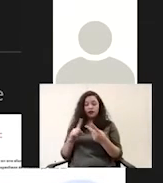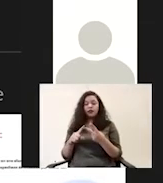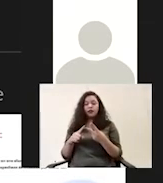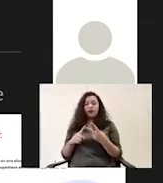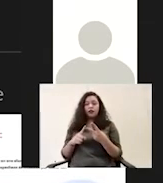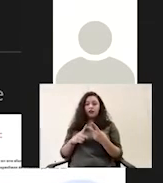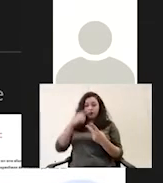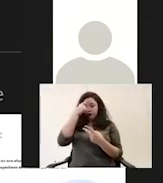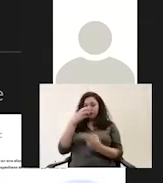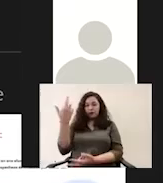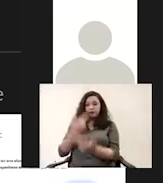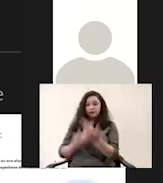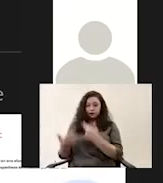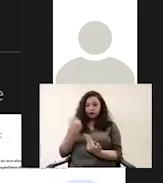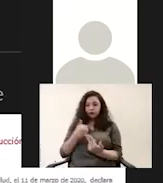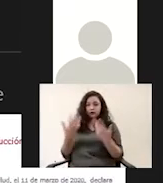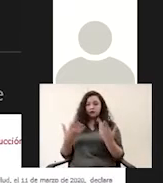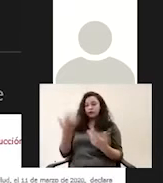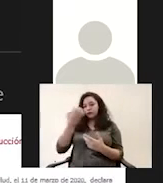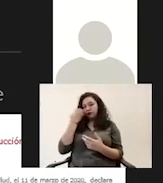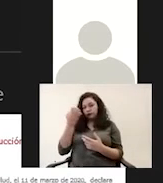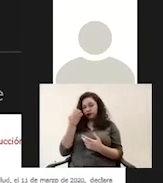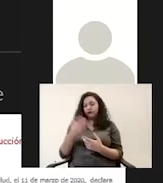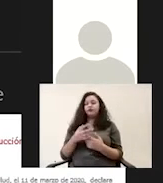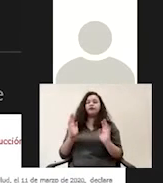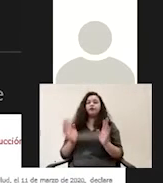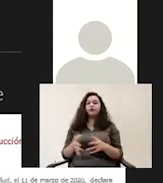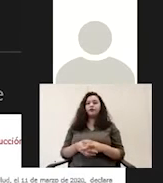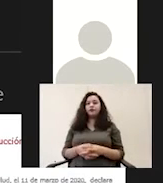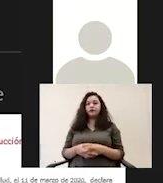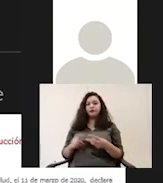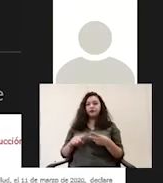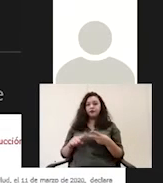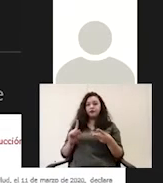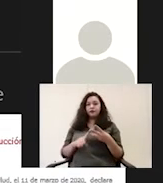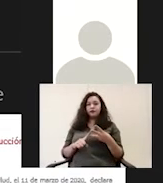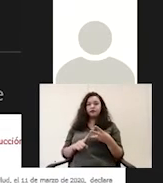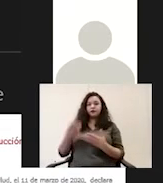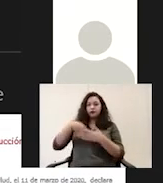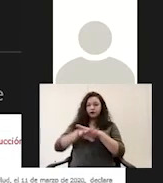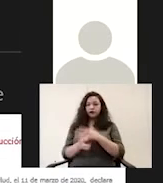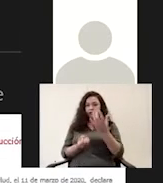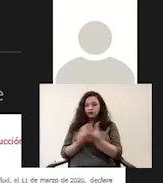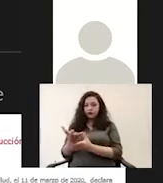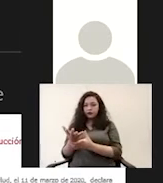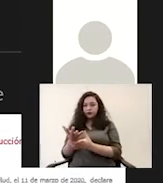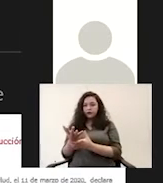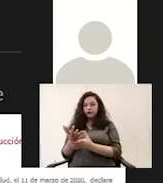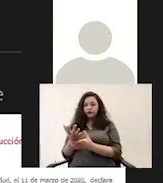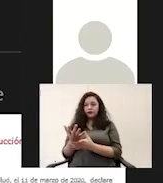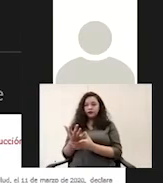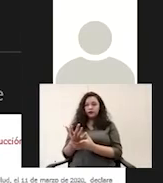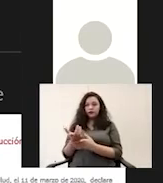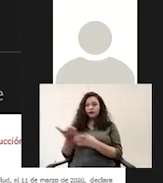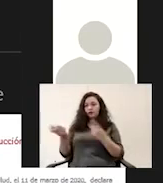en este regreso a la escuela. El control de ingreso, egreso y las